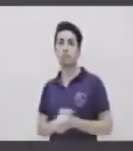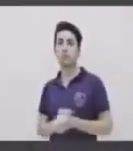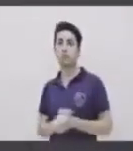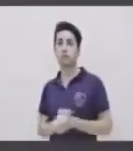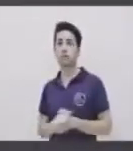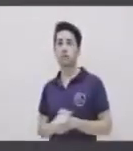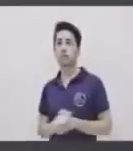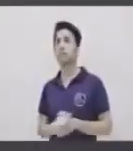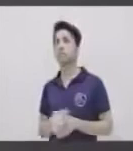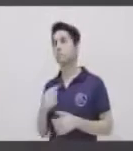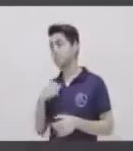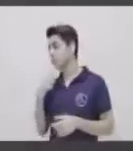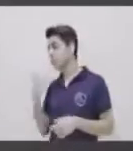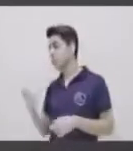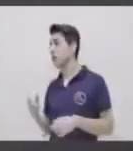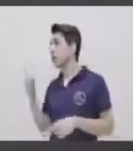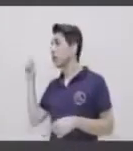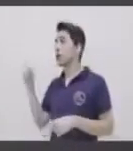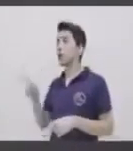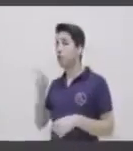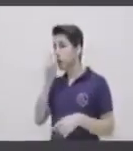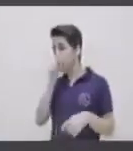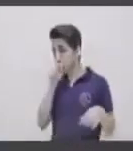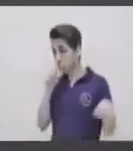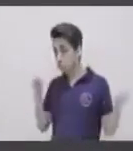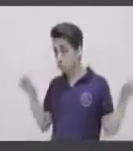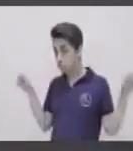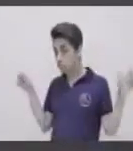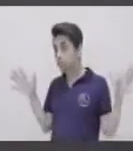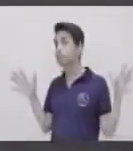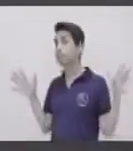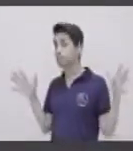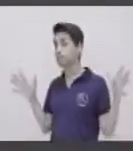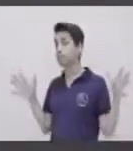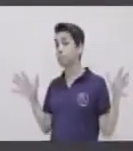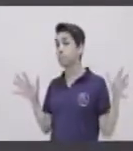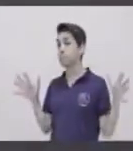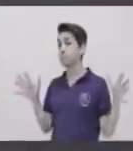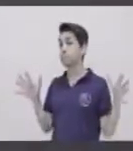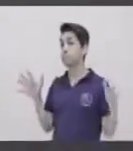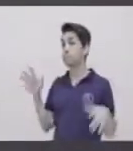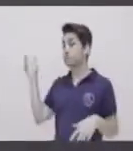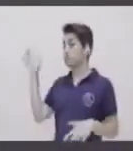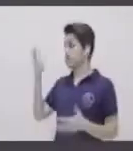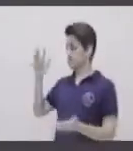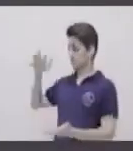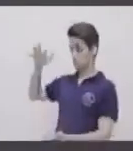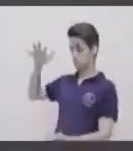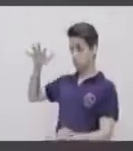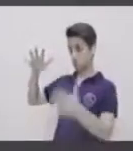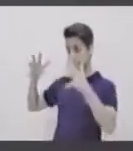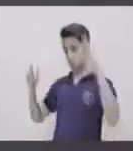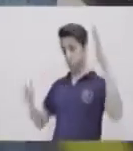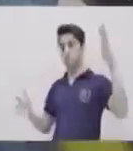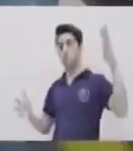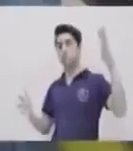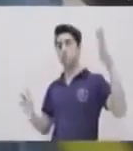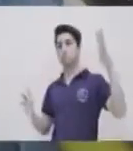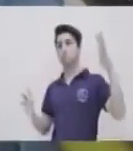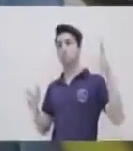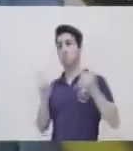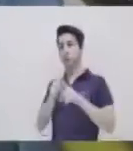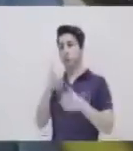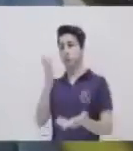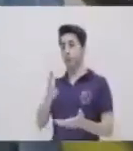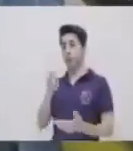arpías. Te puedo contar, el tamaño de una águila arpía era más o menos como el tamaño de